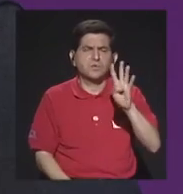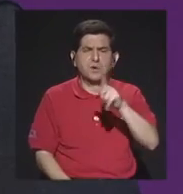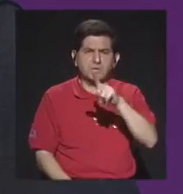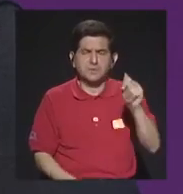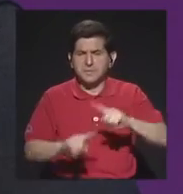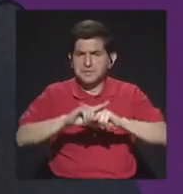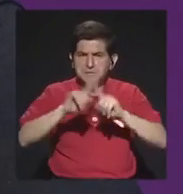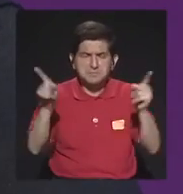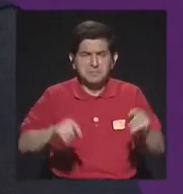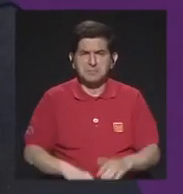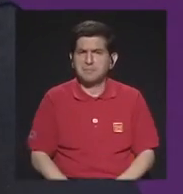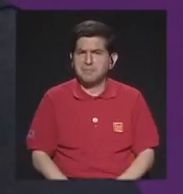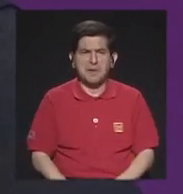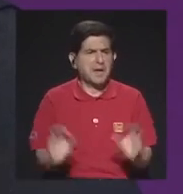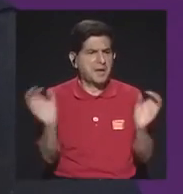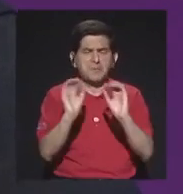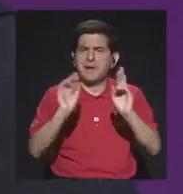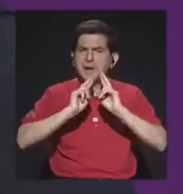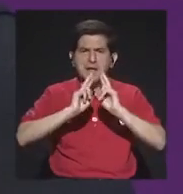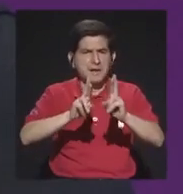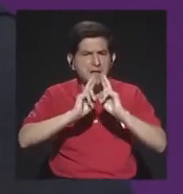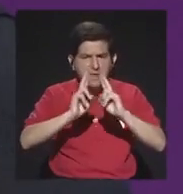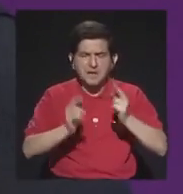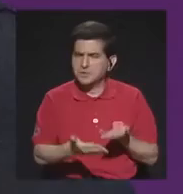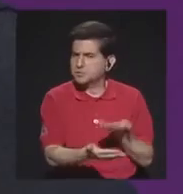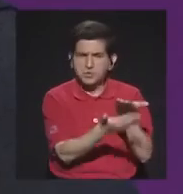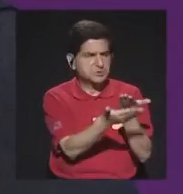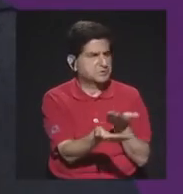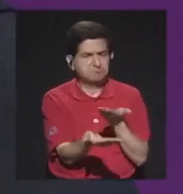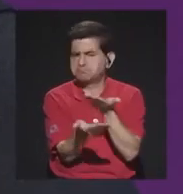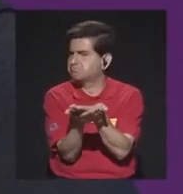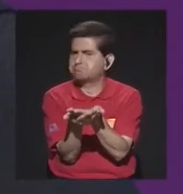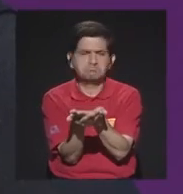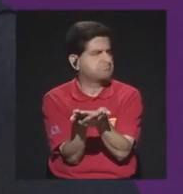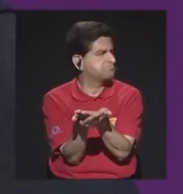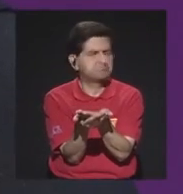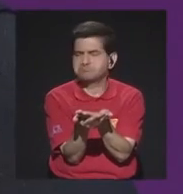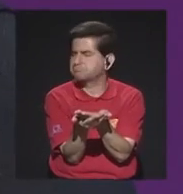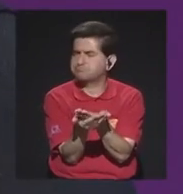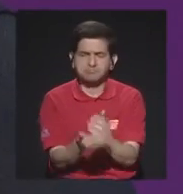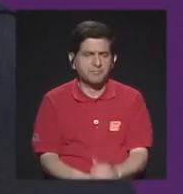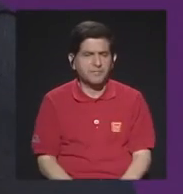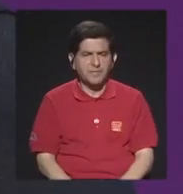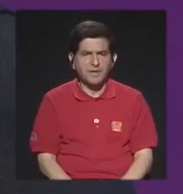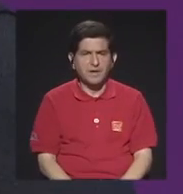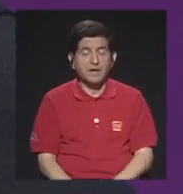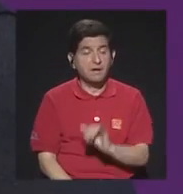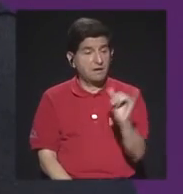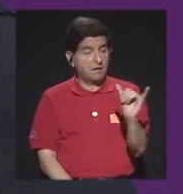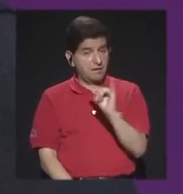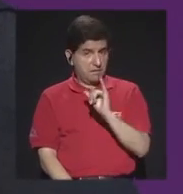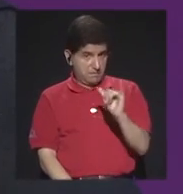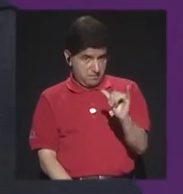tenido ninguna respuesta a nuestras propuestas. Hay una